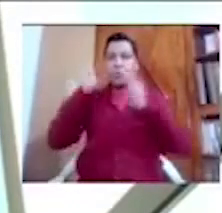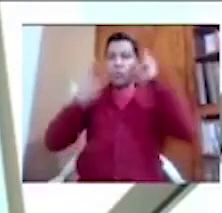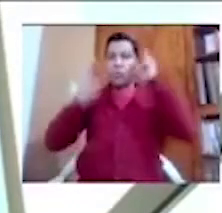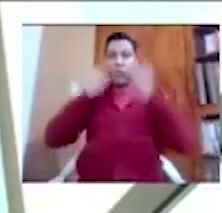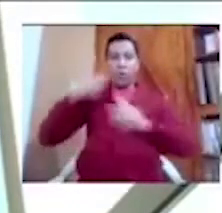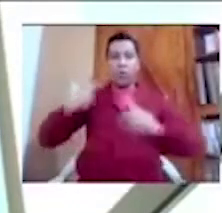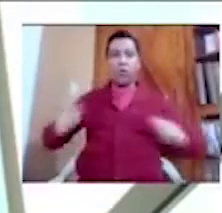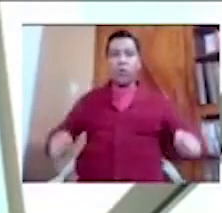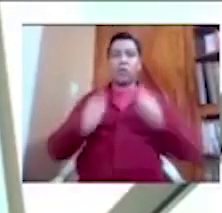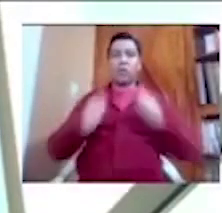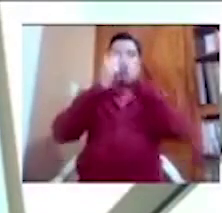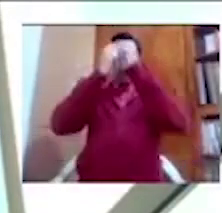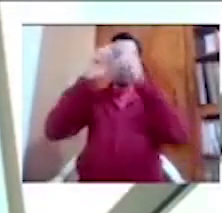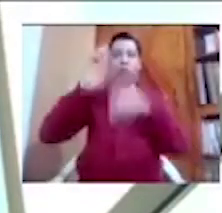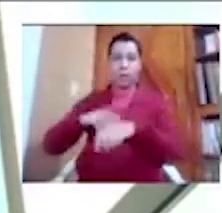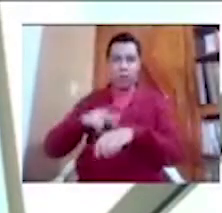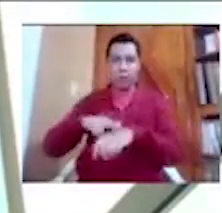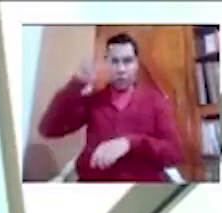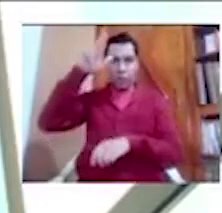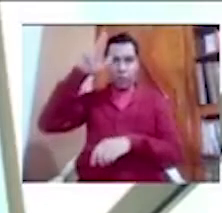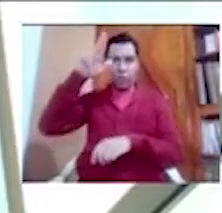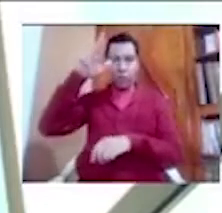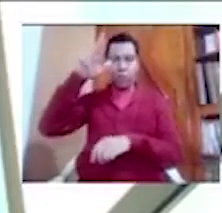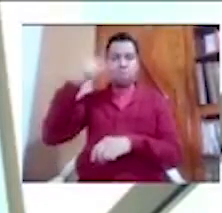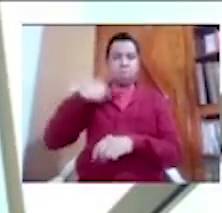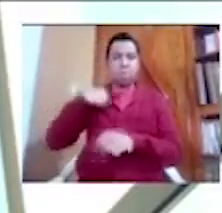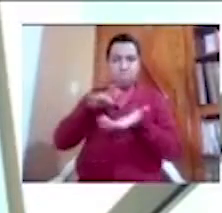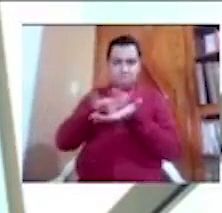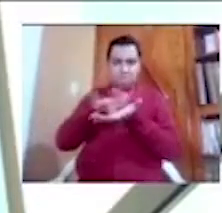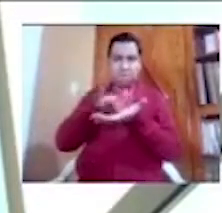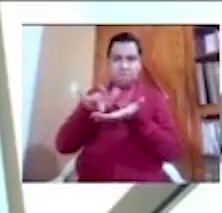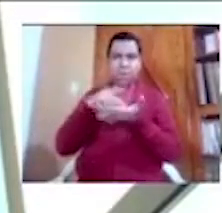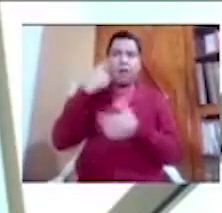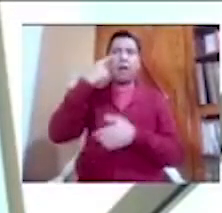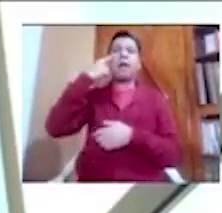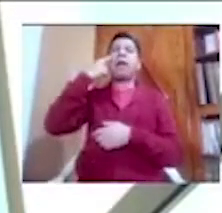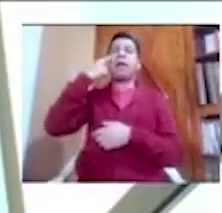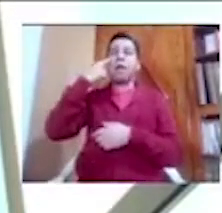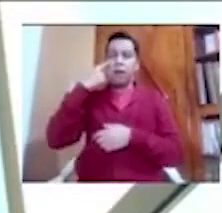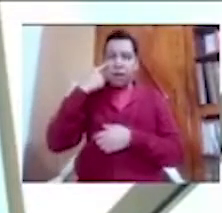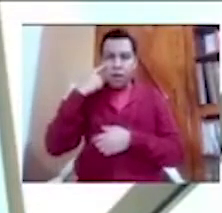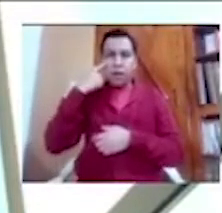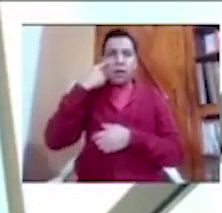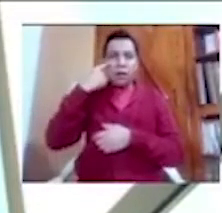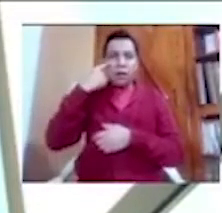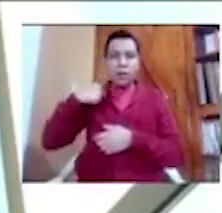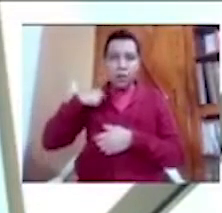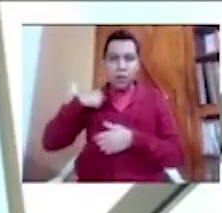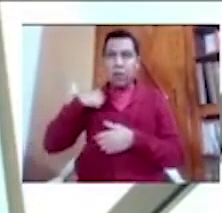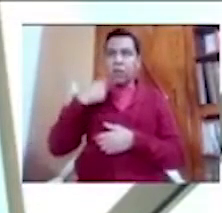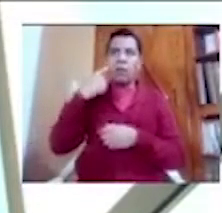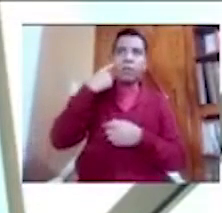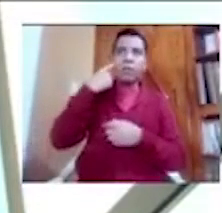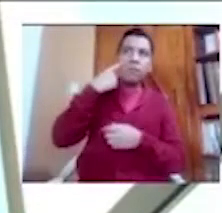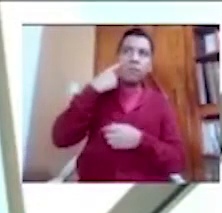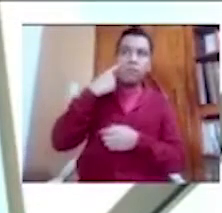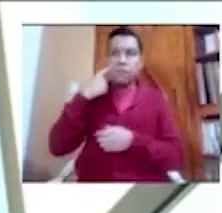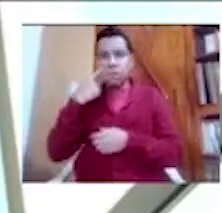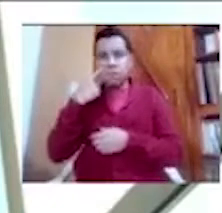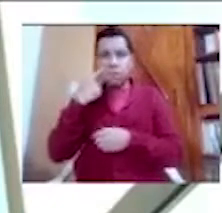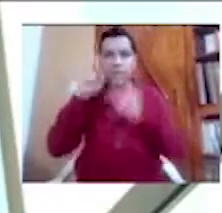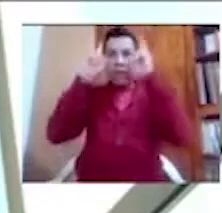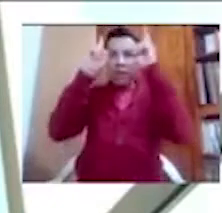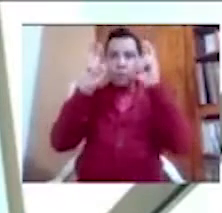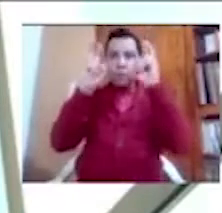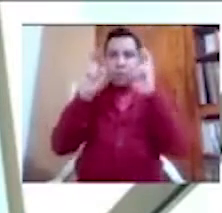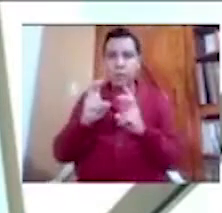en la zona arqueológica de Tlatelolco, me permitió acercarme a un universo que en ese momento no estaba